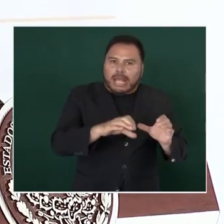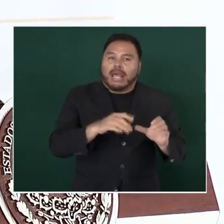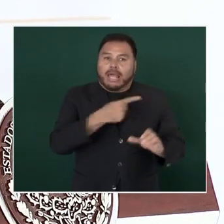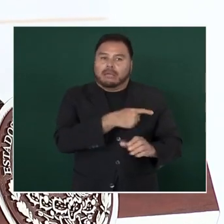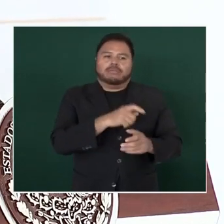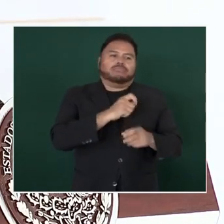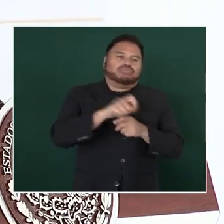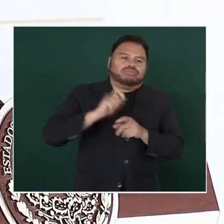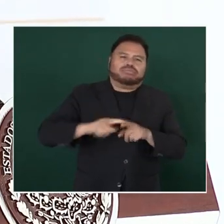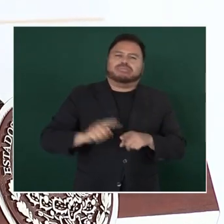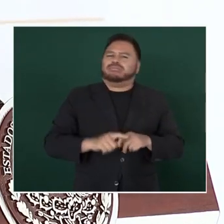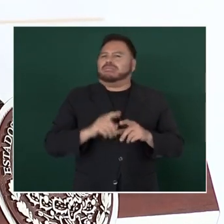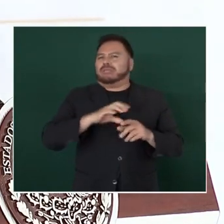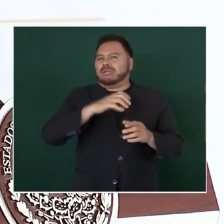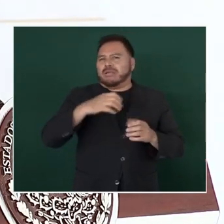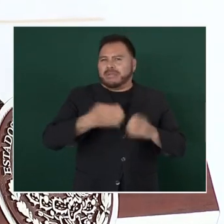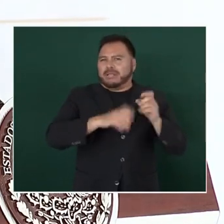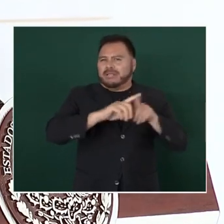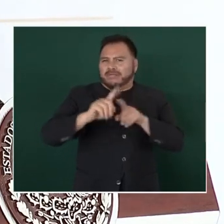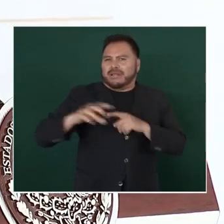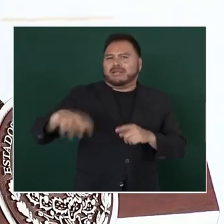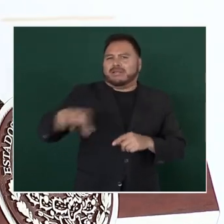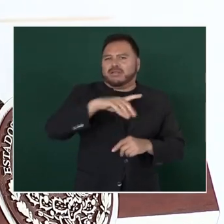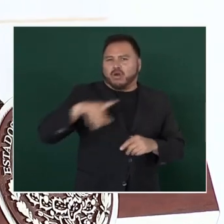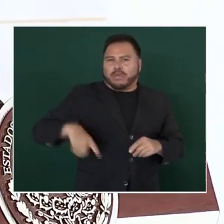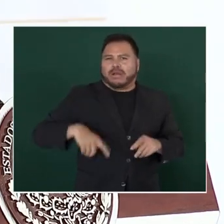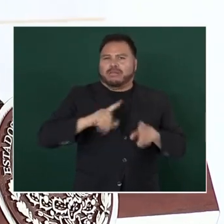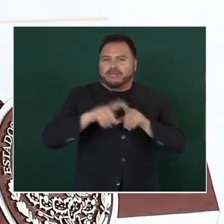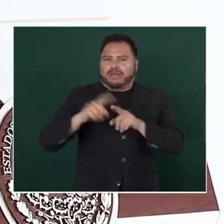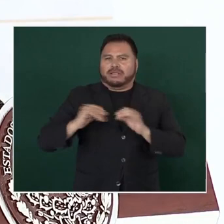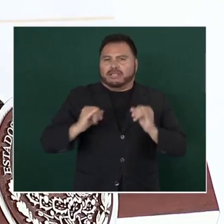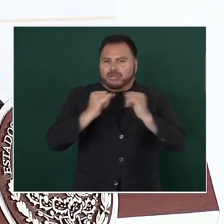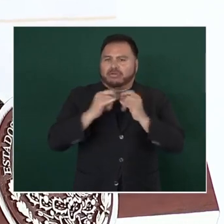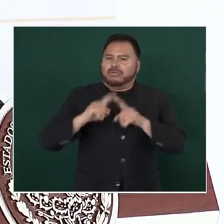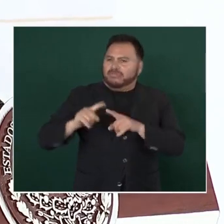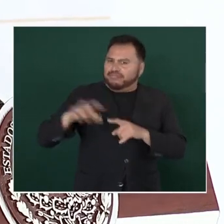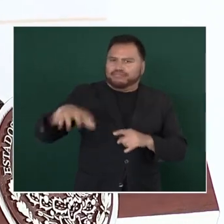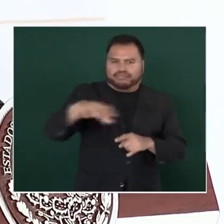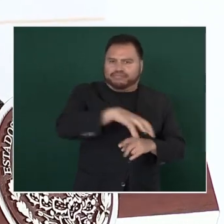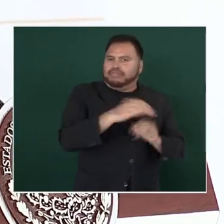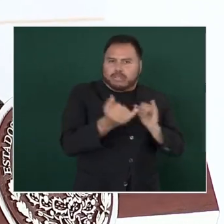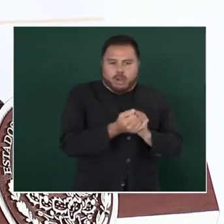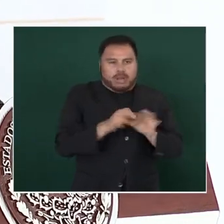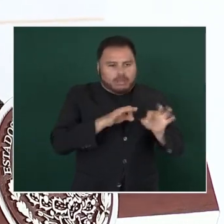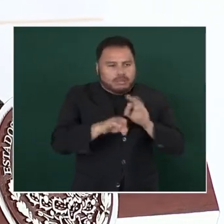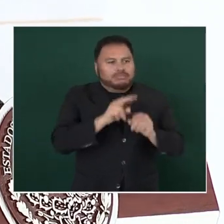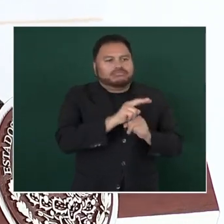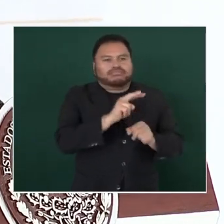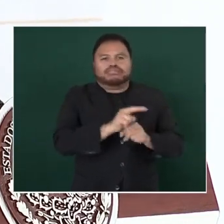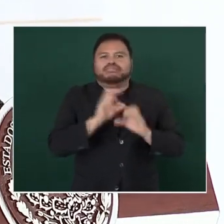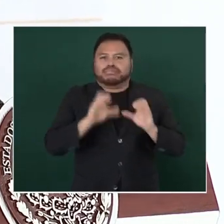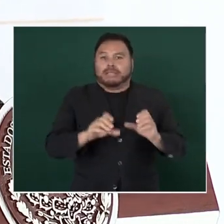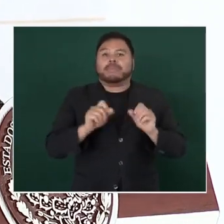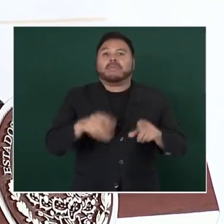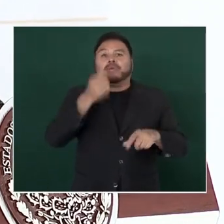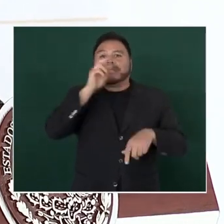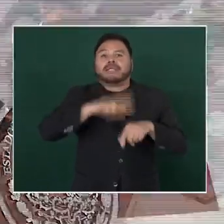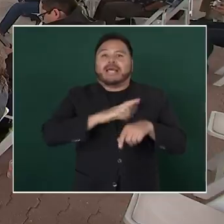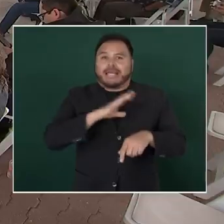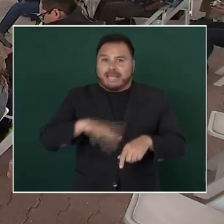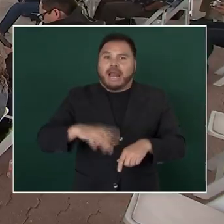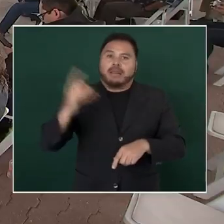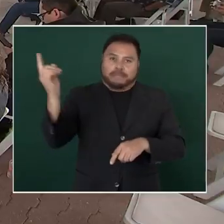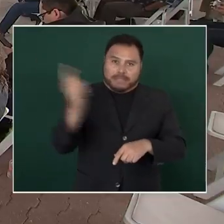Conapesca, INAPESCA, la Secretaría de Marina, y viene la, precisamente la secretaria general de